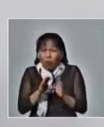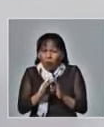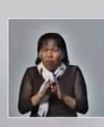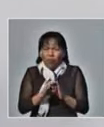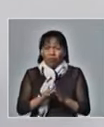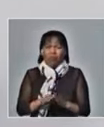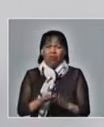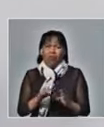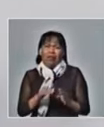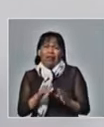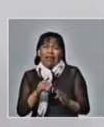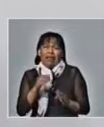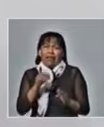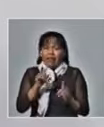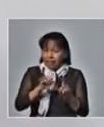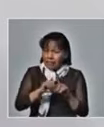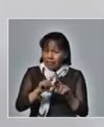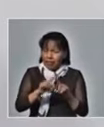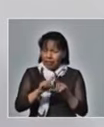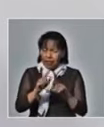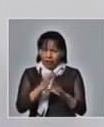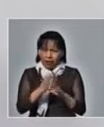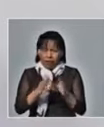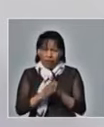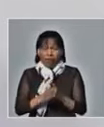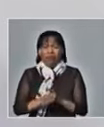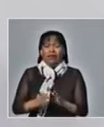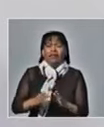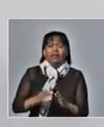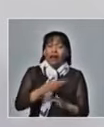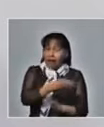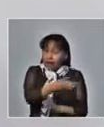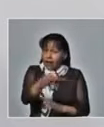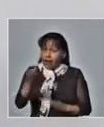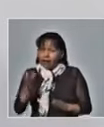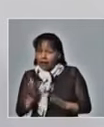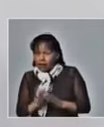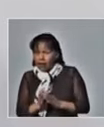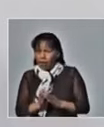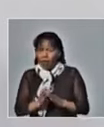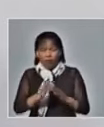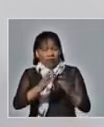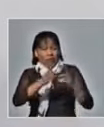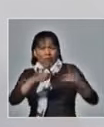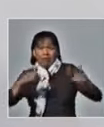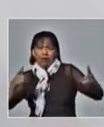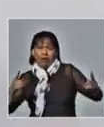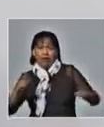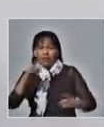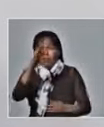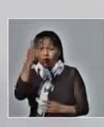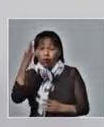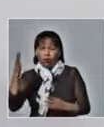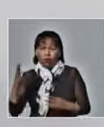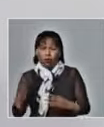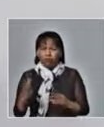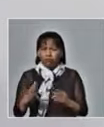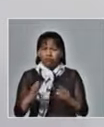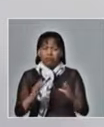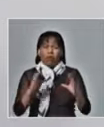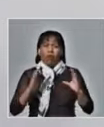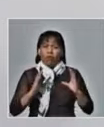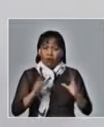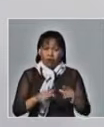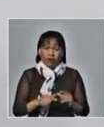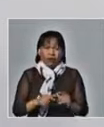SDRSOT, donde tenemos campo, desarrollo urbano y medio ambiente. Es indignante que Puebla sea el único estado a nivel nacional que no